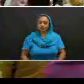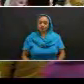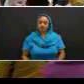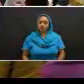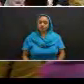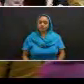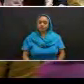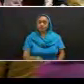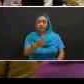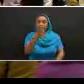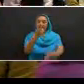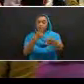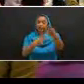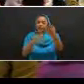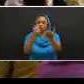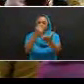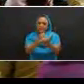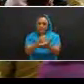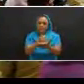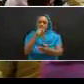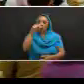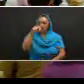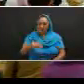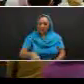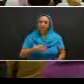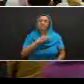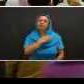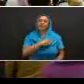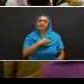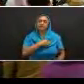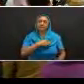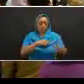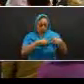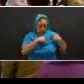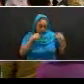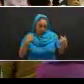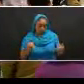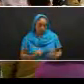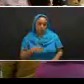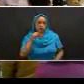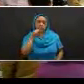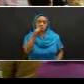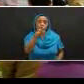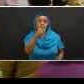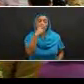venimos sellando, Señor, esta administración en el corazón de tus hijos.